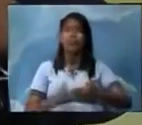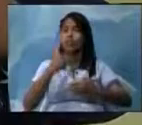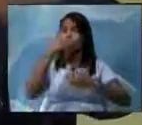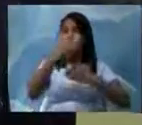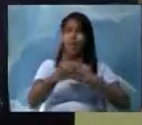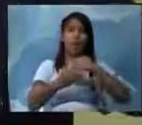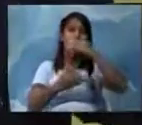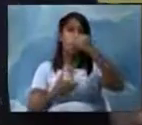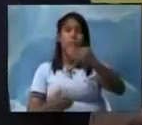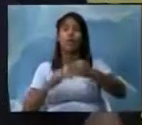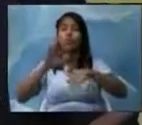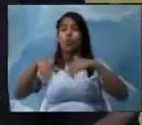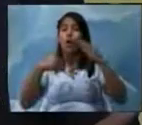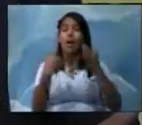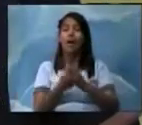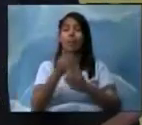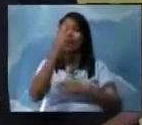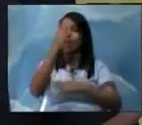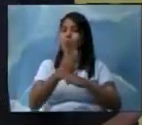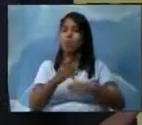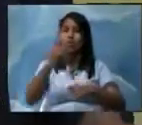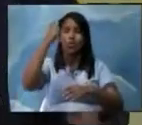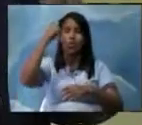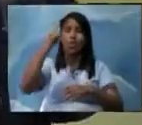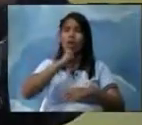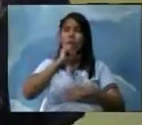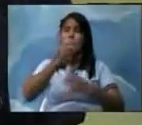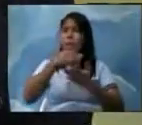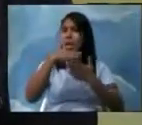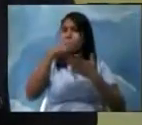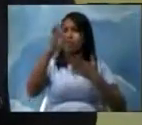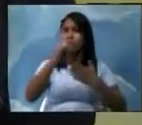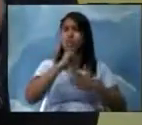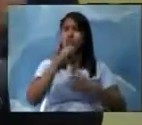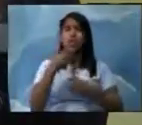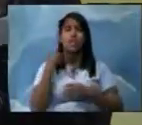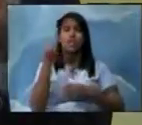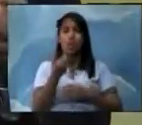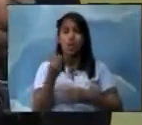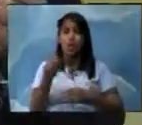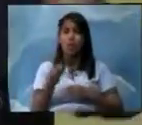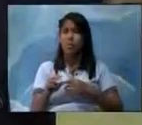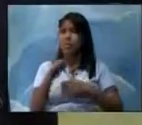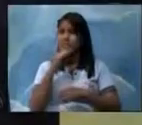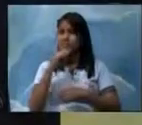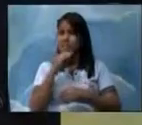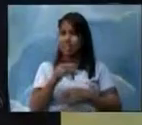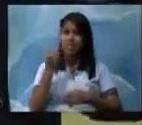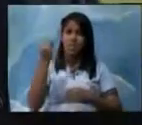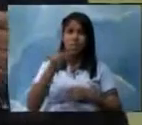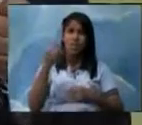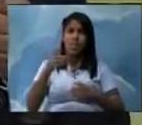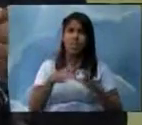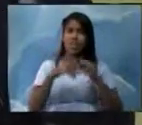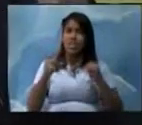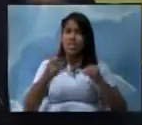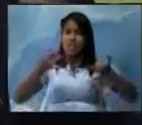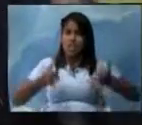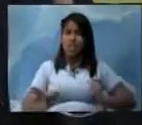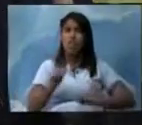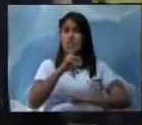aumento en aumento hasta que del mediodía es perfecto ese muchacho rabioso ese muchacho